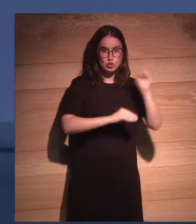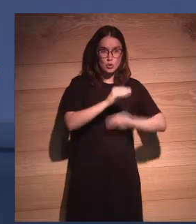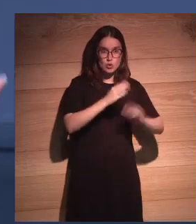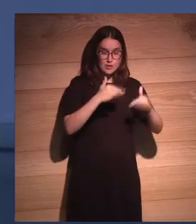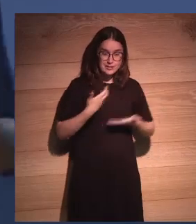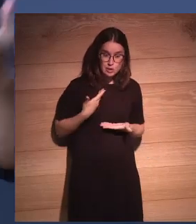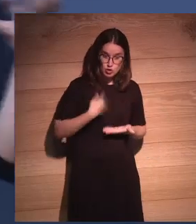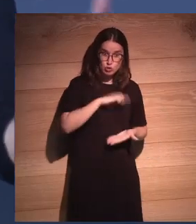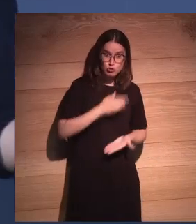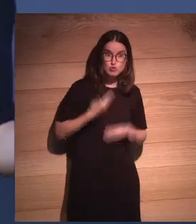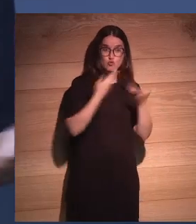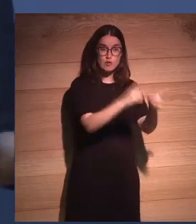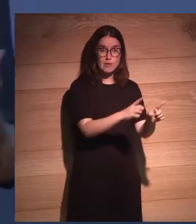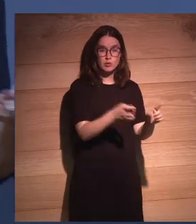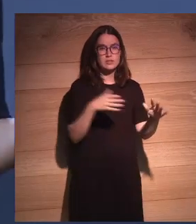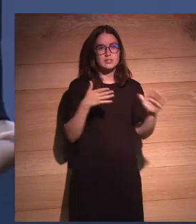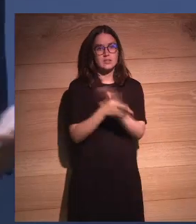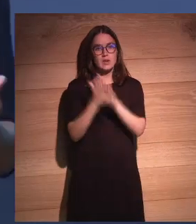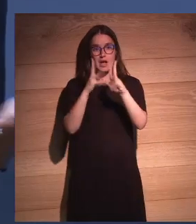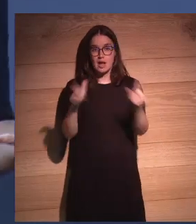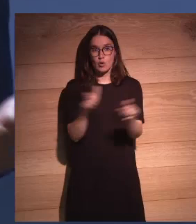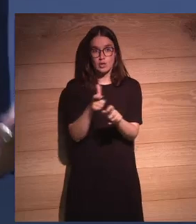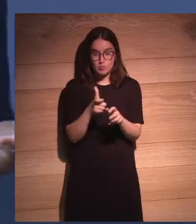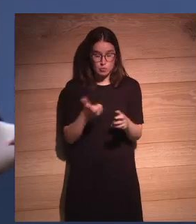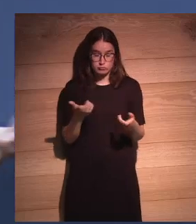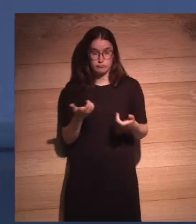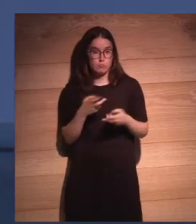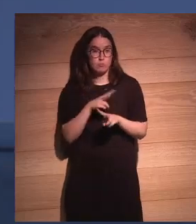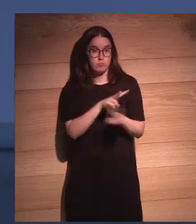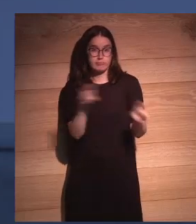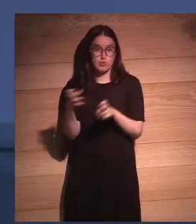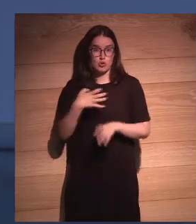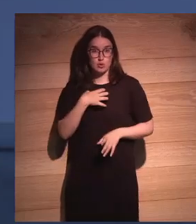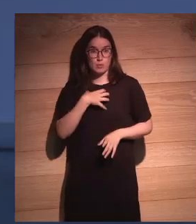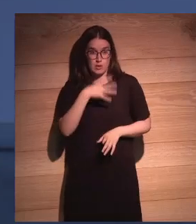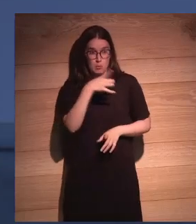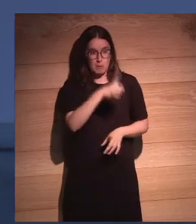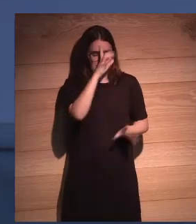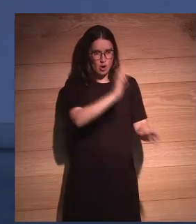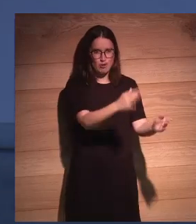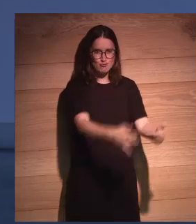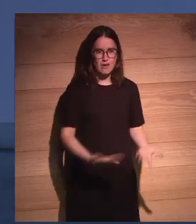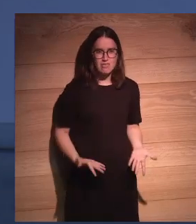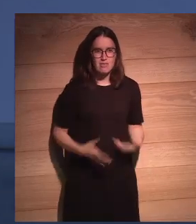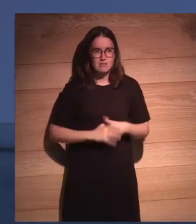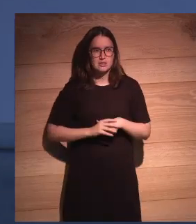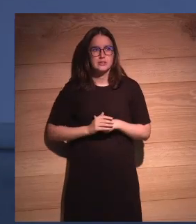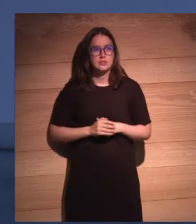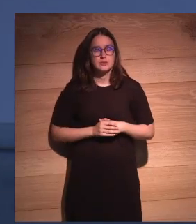ayudamos a esa parte, no vamos a introducir algoritmos que no tienen ningún sentido para ellos.